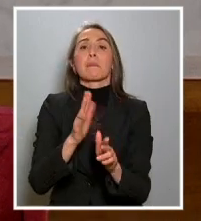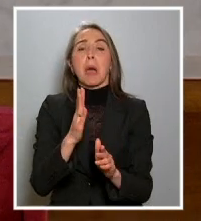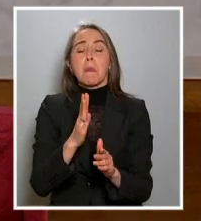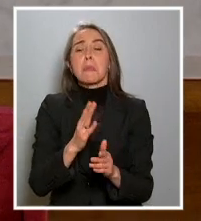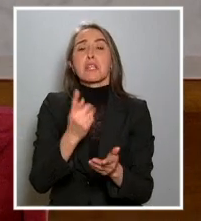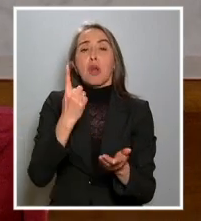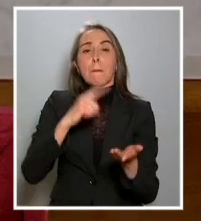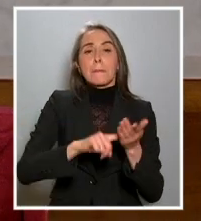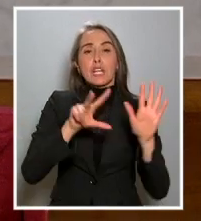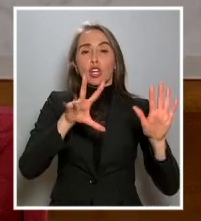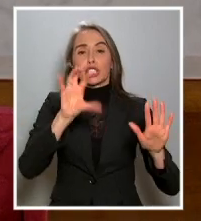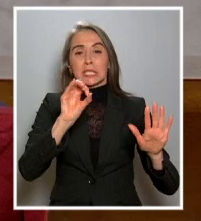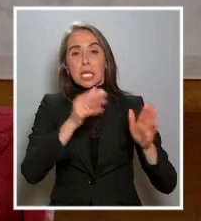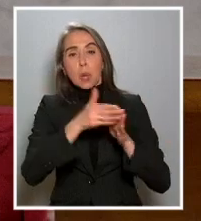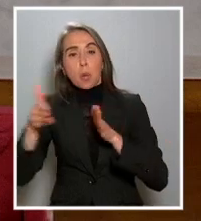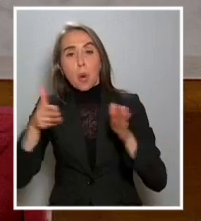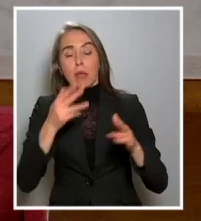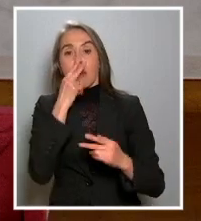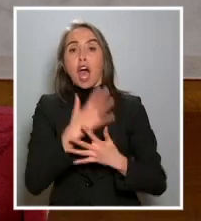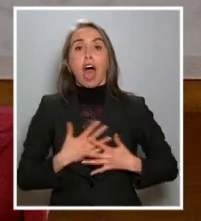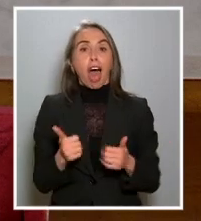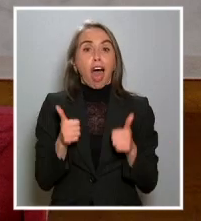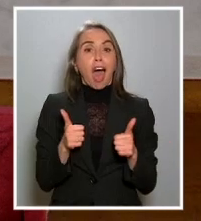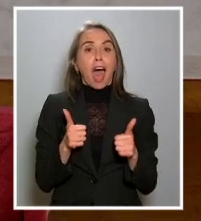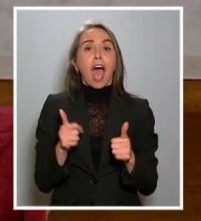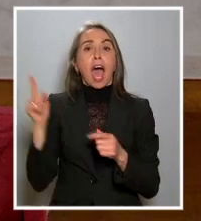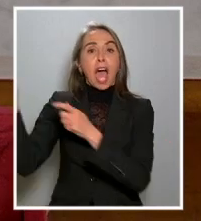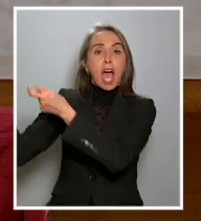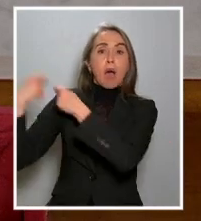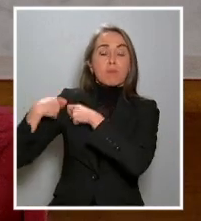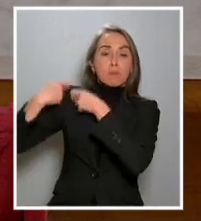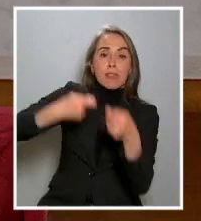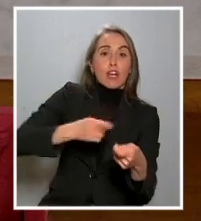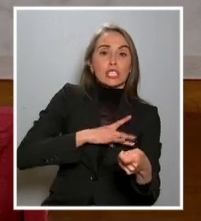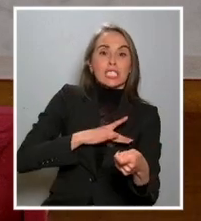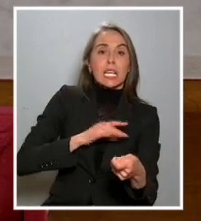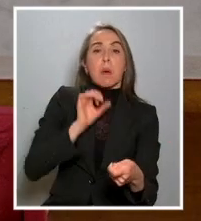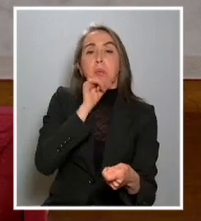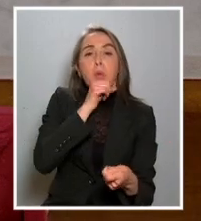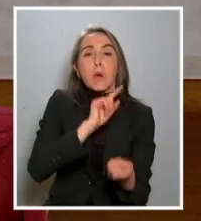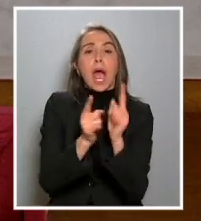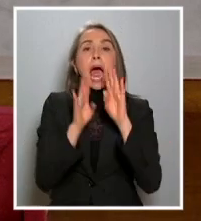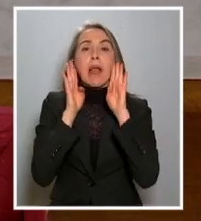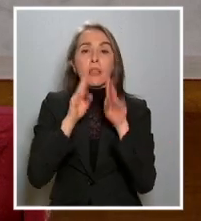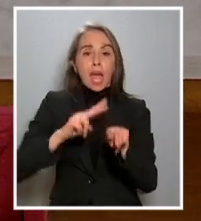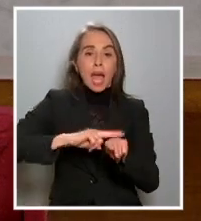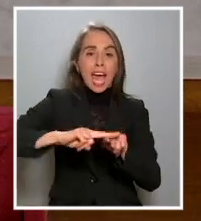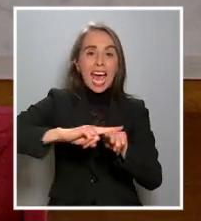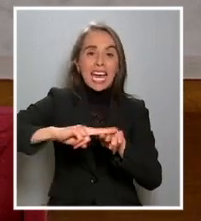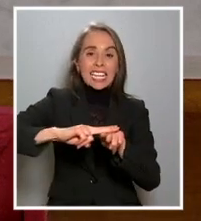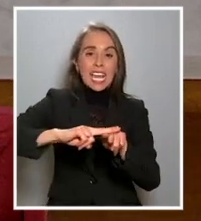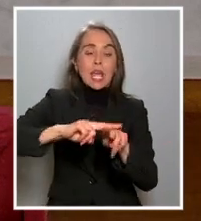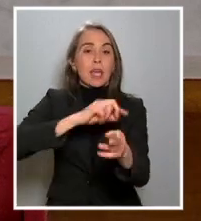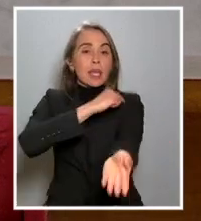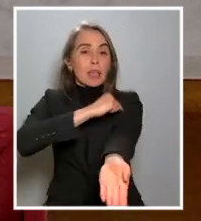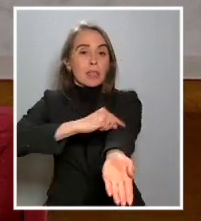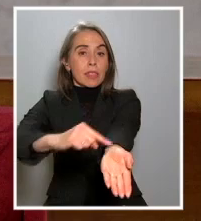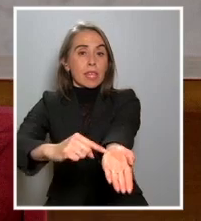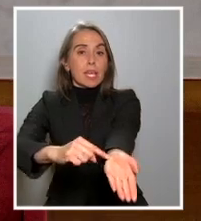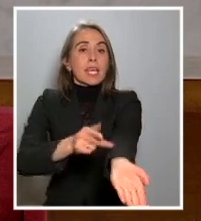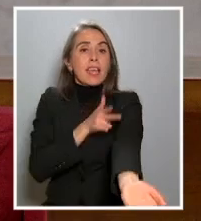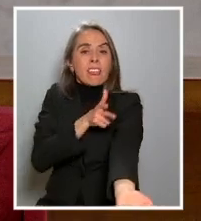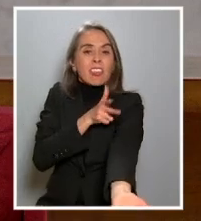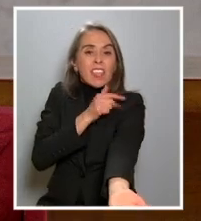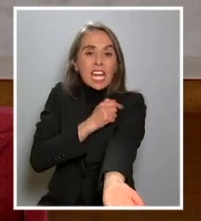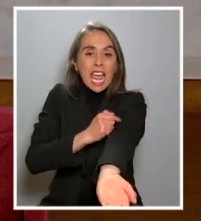XIX, verían satisfechos que estamos actualizando su legado. La red ferroviaria como eje de la integración territorial